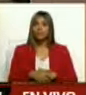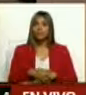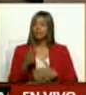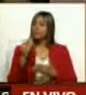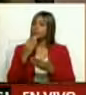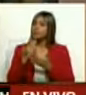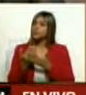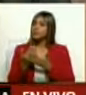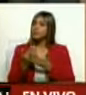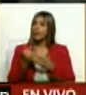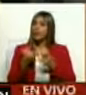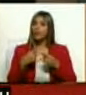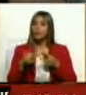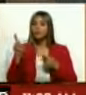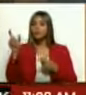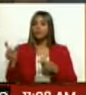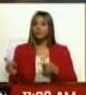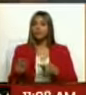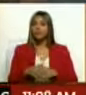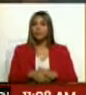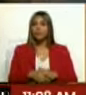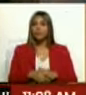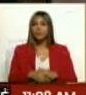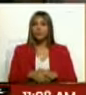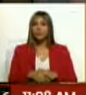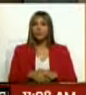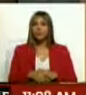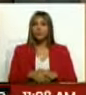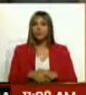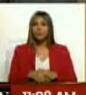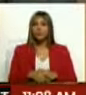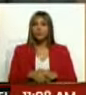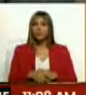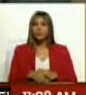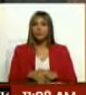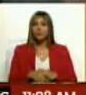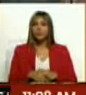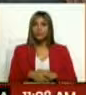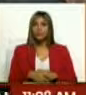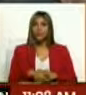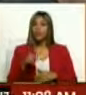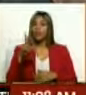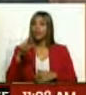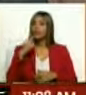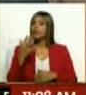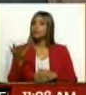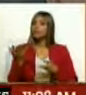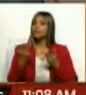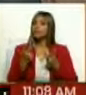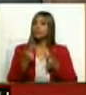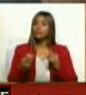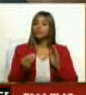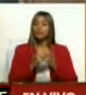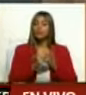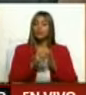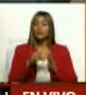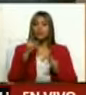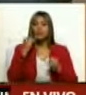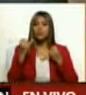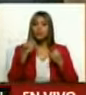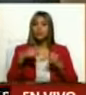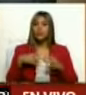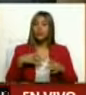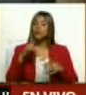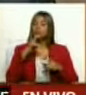Muchísimas gracias. Vamos a conversar con otro de los representantes. Me gustaría, por favor, que me indicara su nombre y su apellido y además el día de hoy se suman a esta iniciativa del referendo